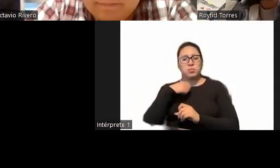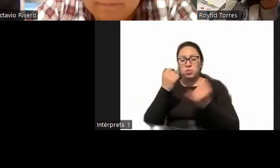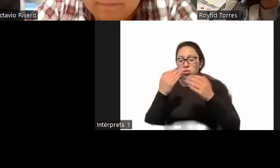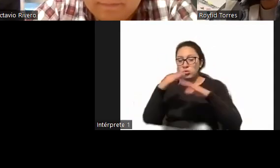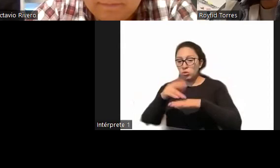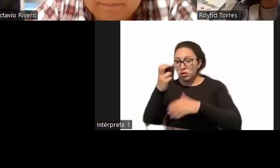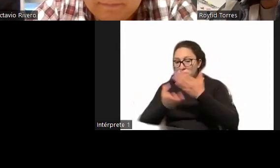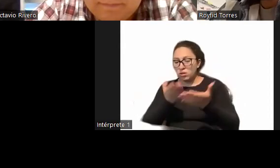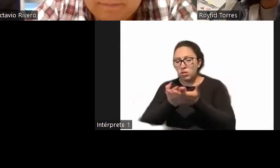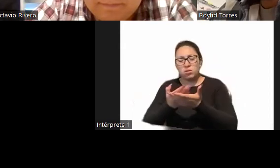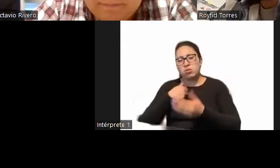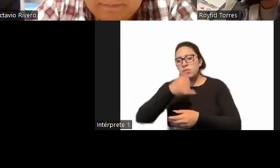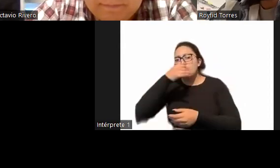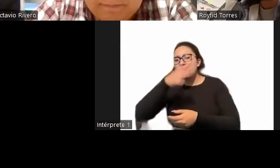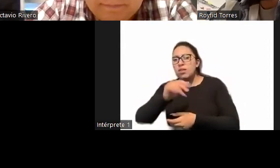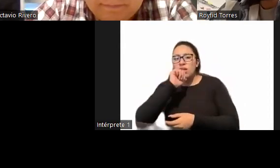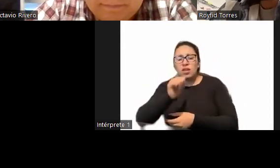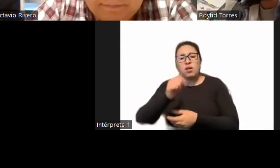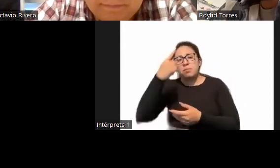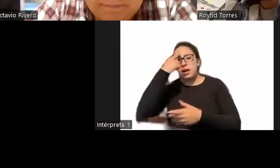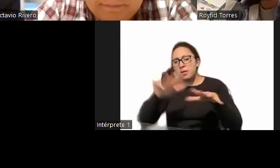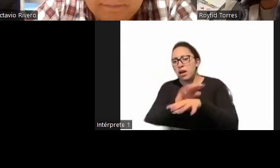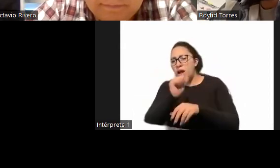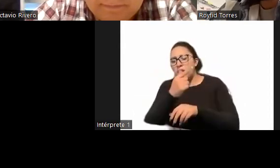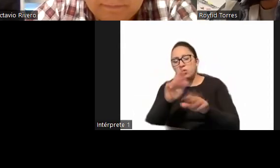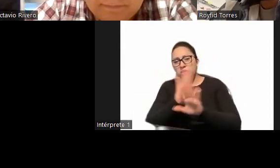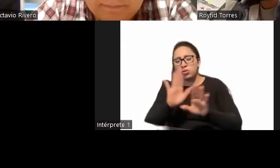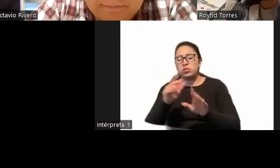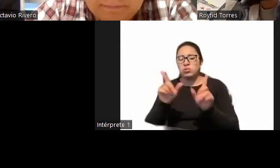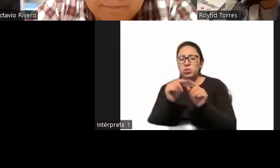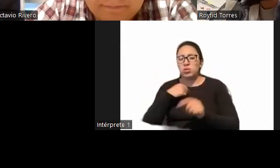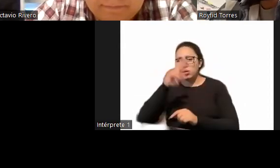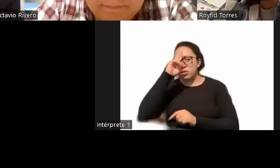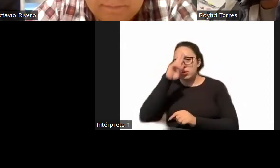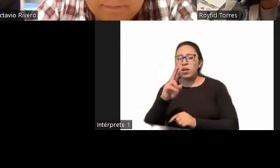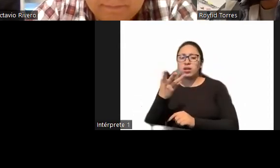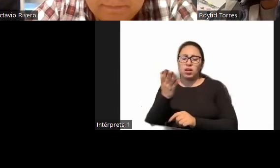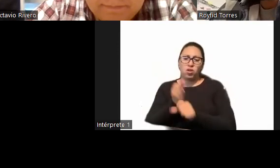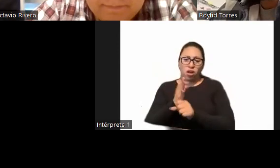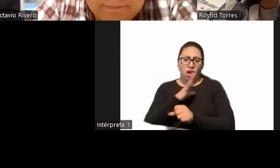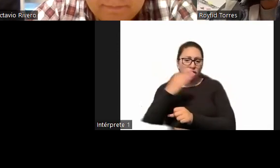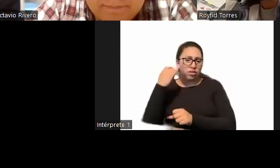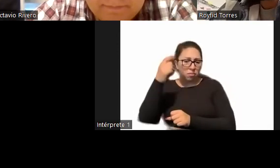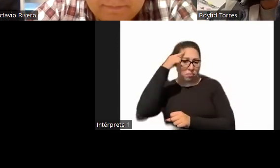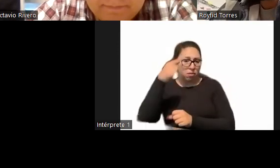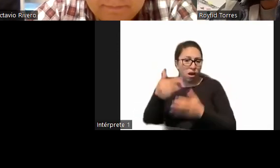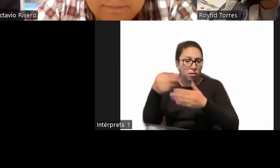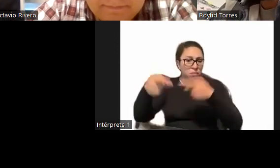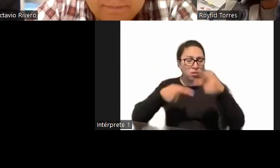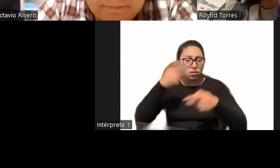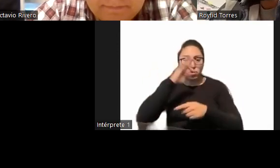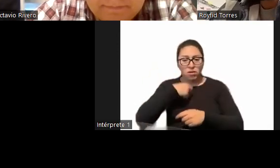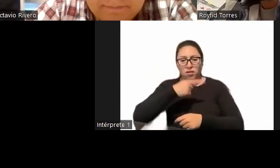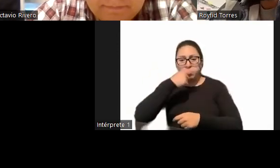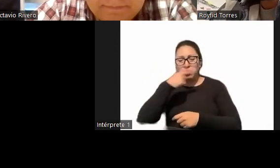con este dictamen. Y bueno, pues por el contrario, yo respeto los momentos en los que se puede hablar y no lo hago de manera fuera